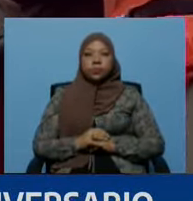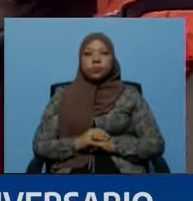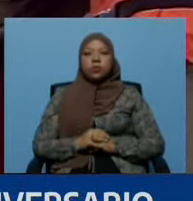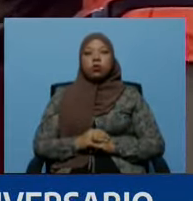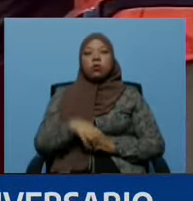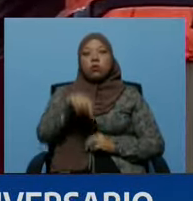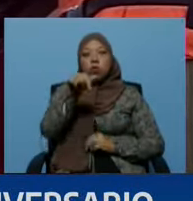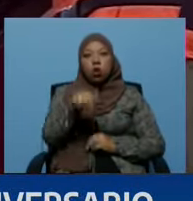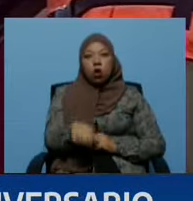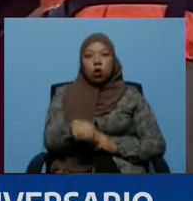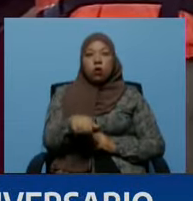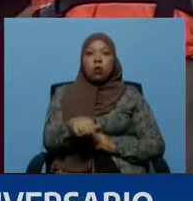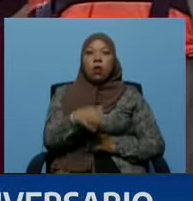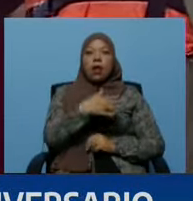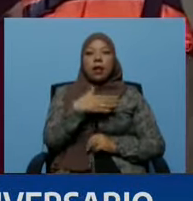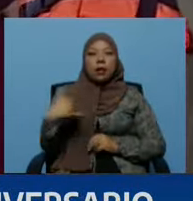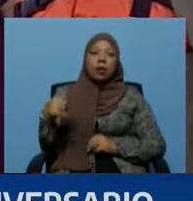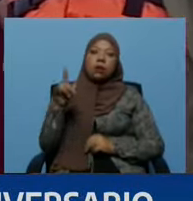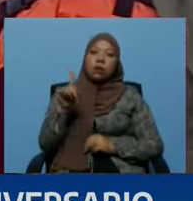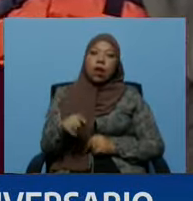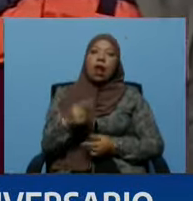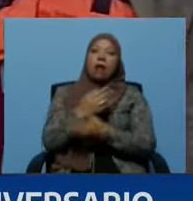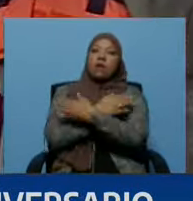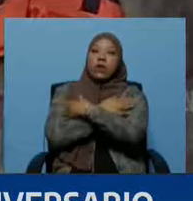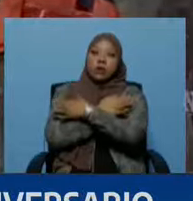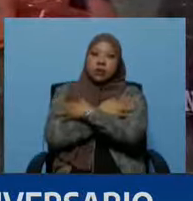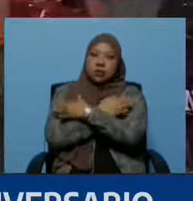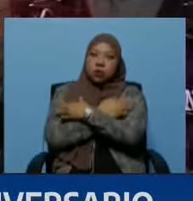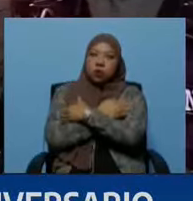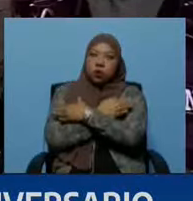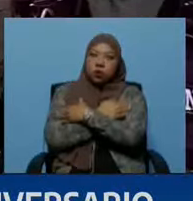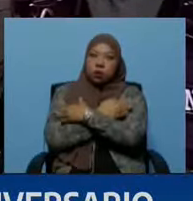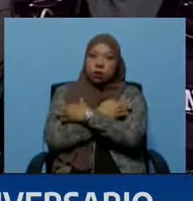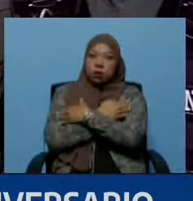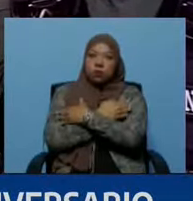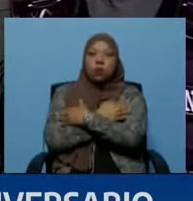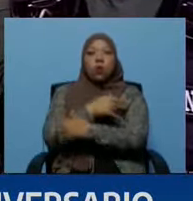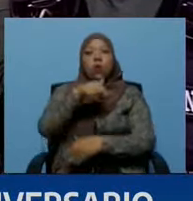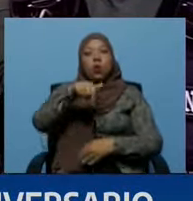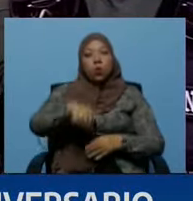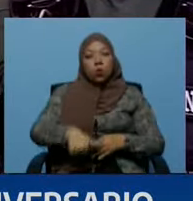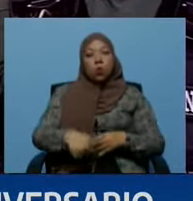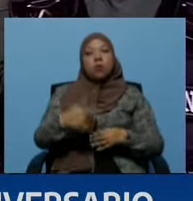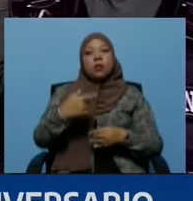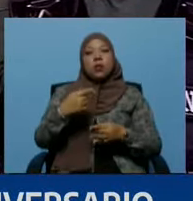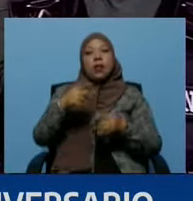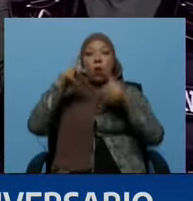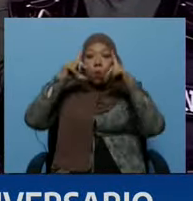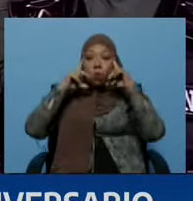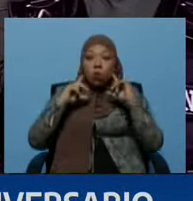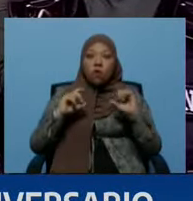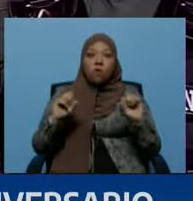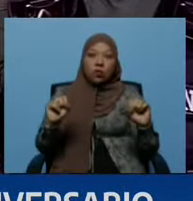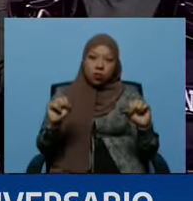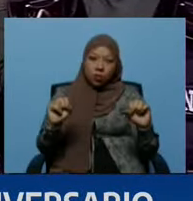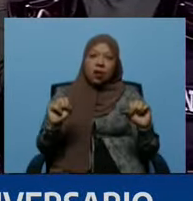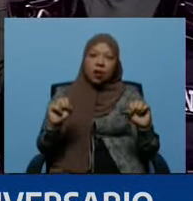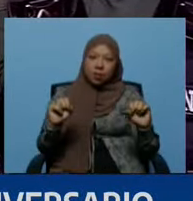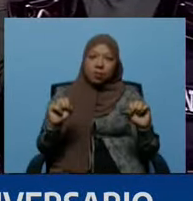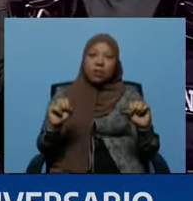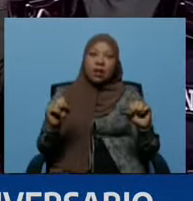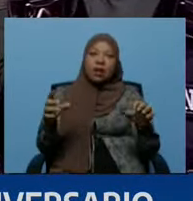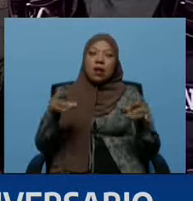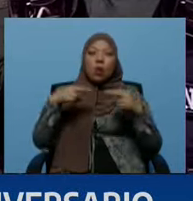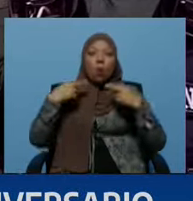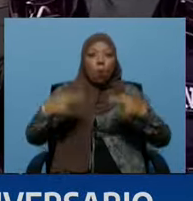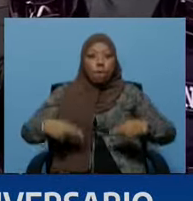Hoy quiero felicitar a esta profesional,